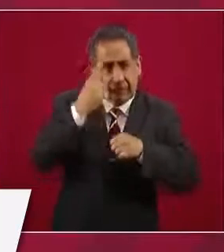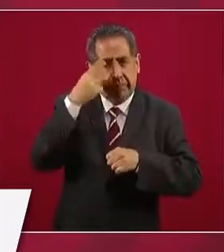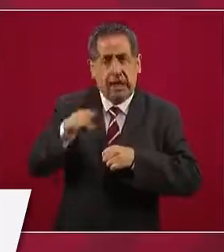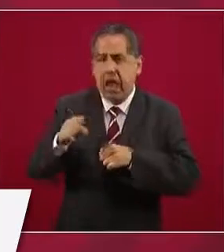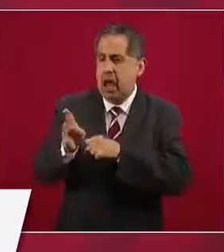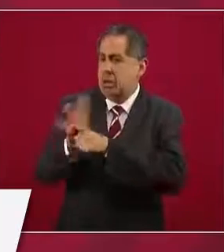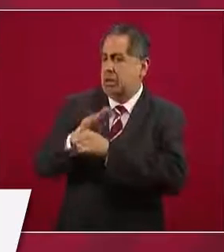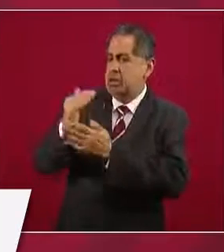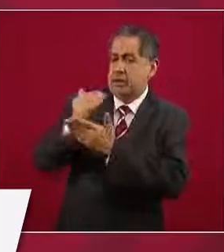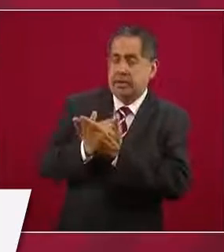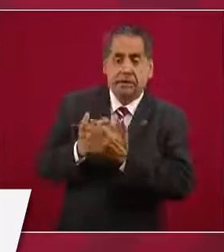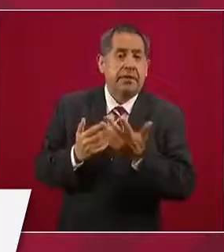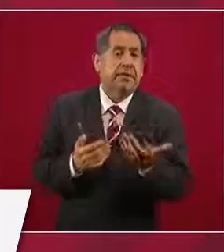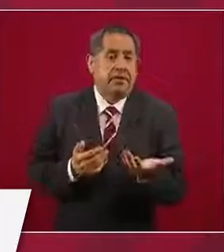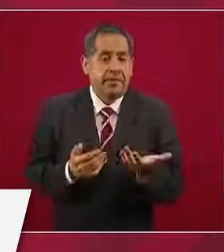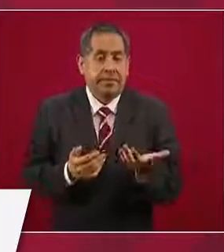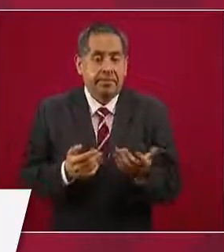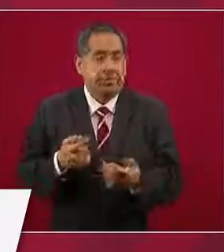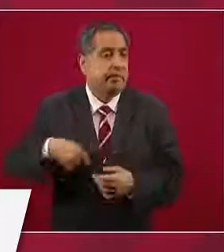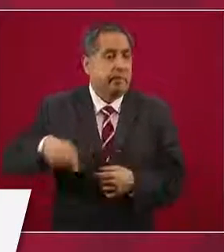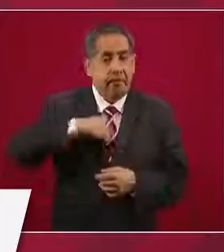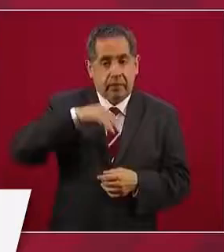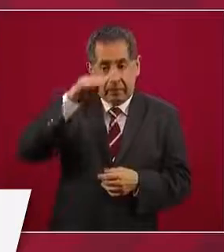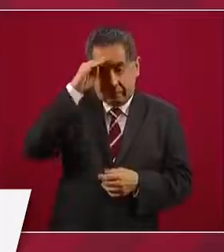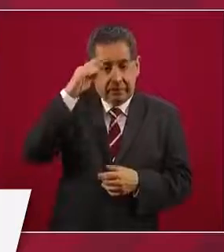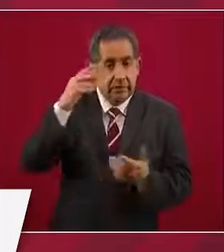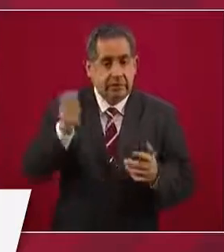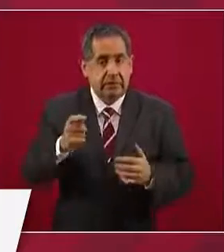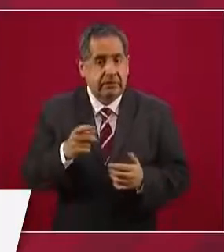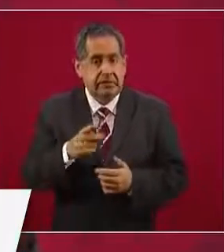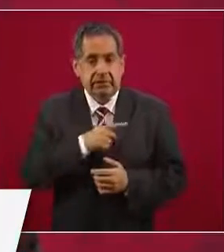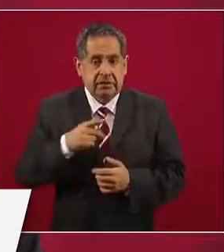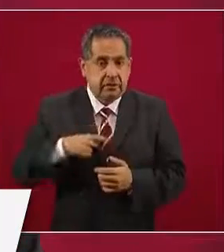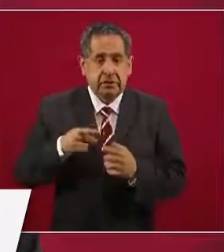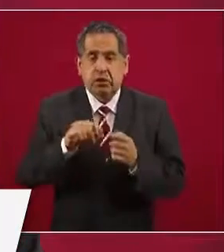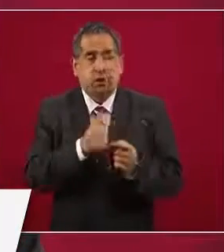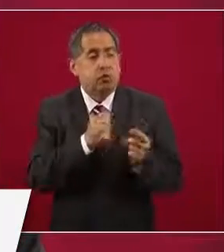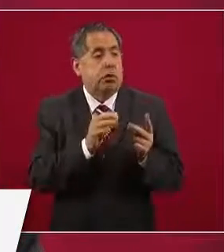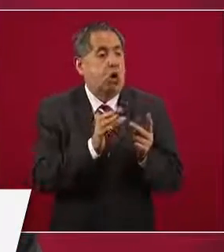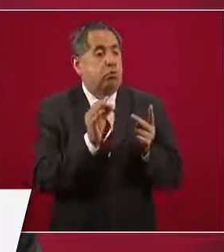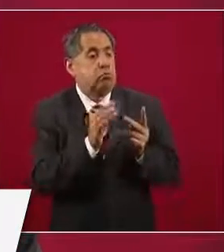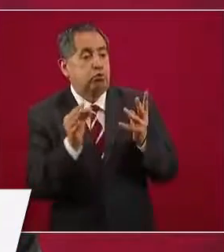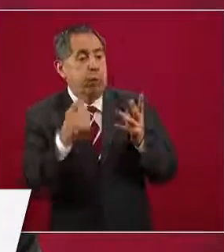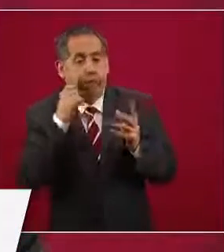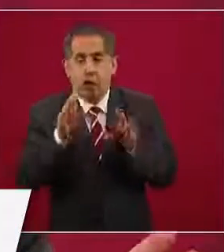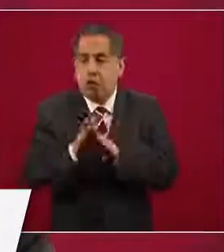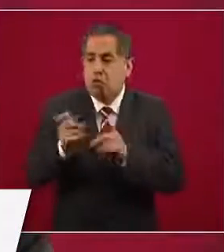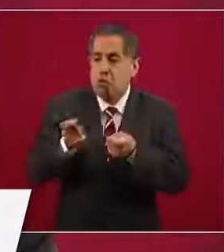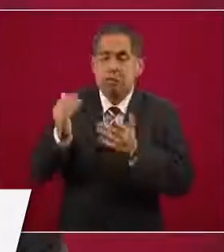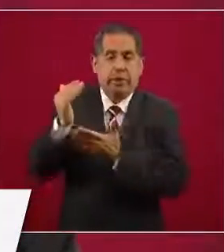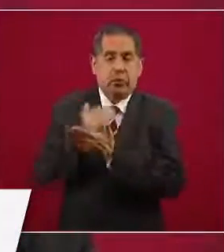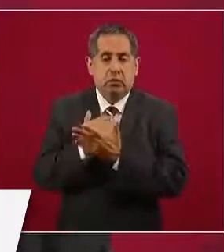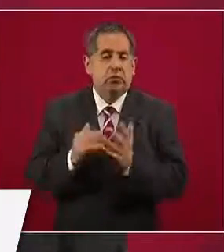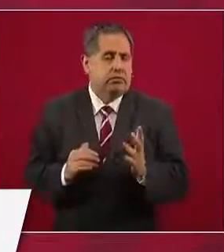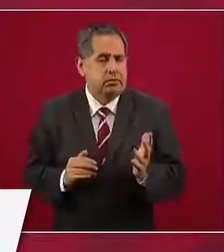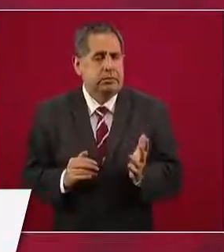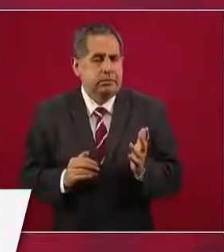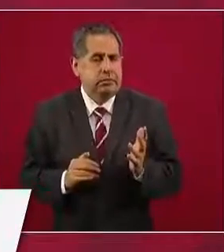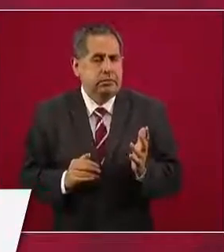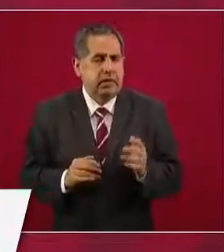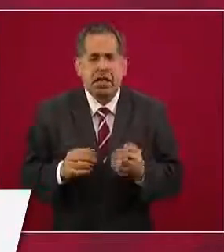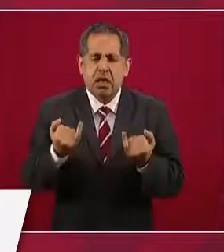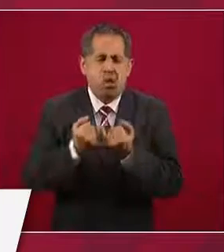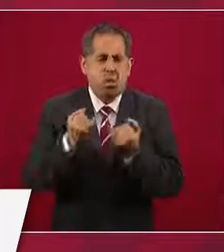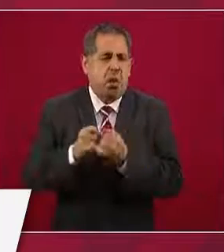pero enseguida se pensó que tenían que buscarse alternativas para ese manejo esto ha ocurrido como digo en otras